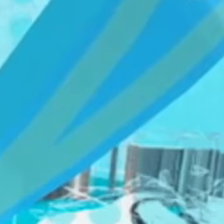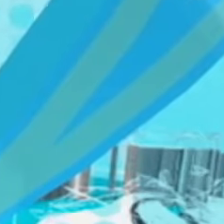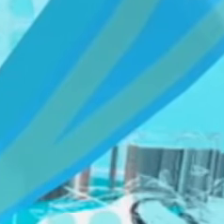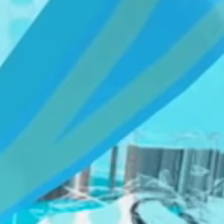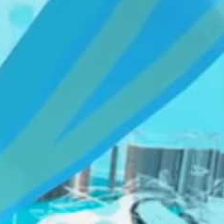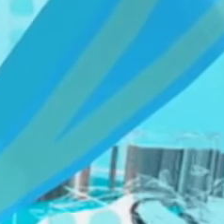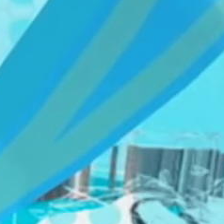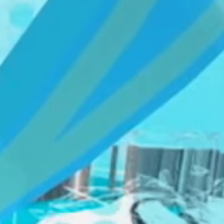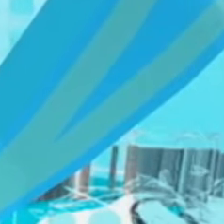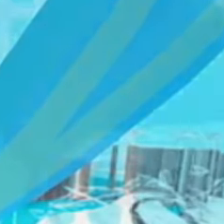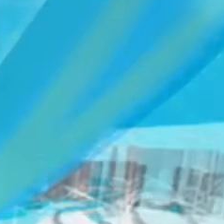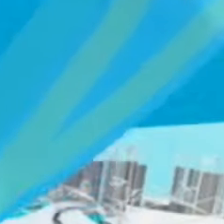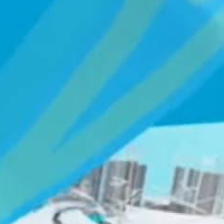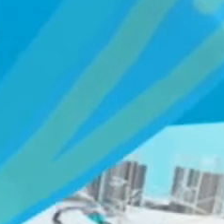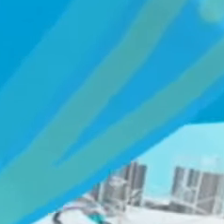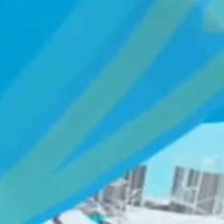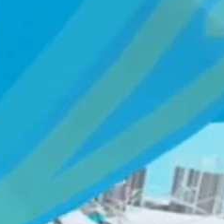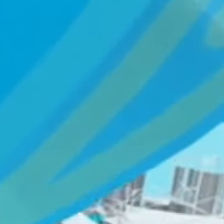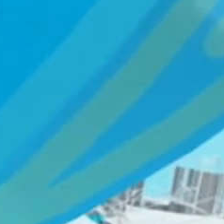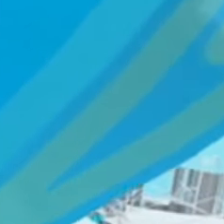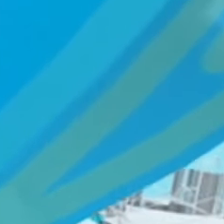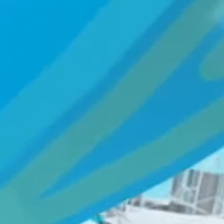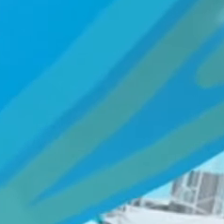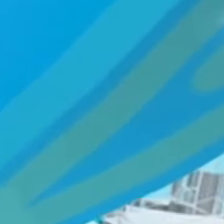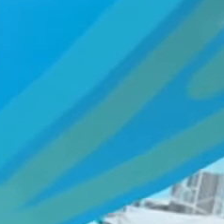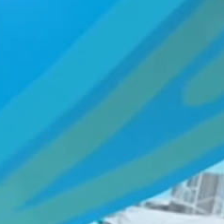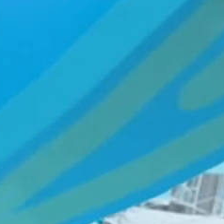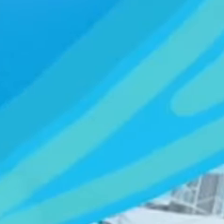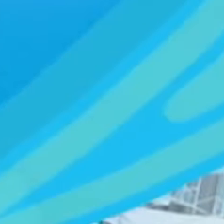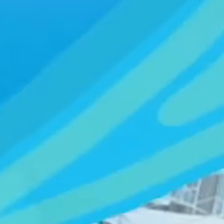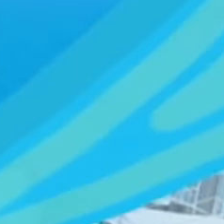Banco Popular presentó El Tipo de Cambio.